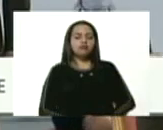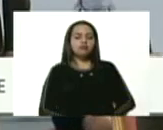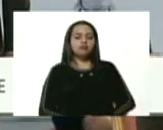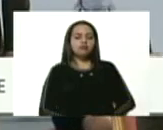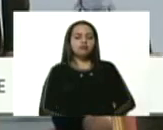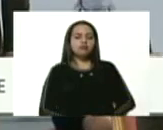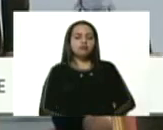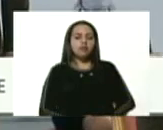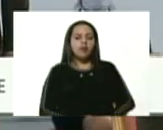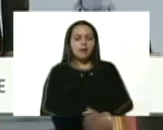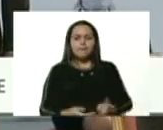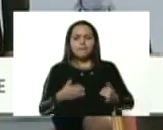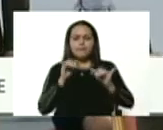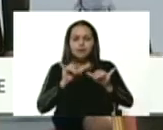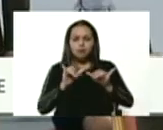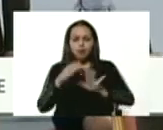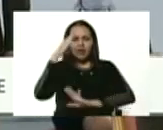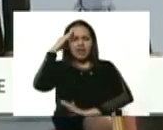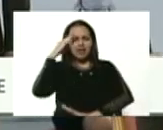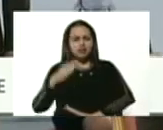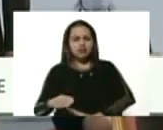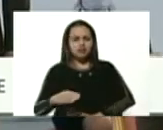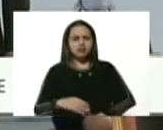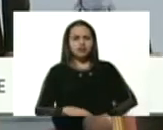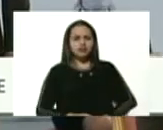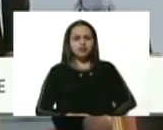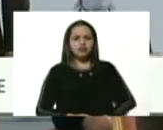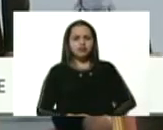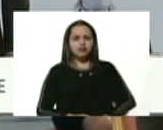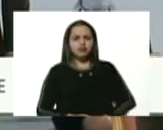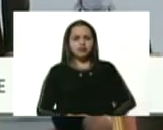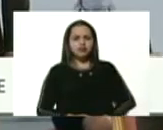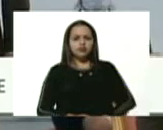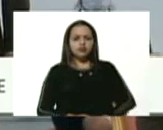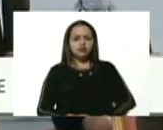Esos mismos ejércitos se fueron a pie